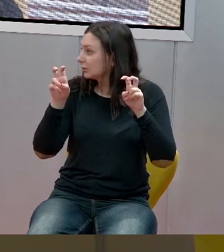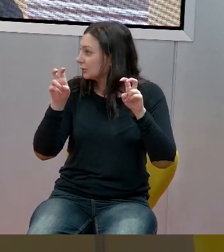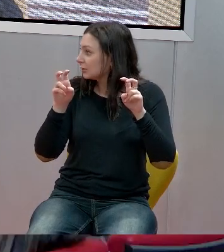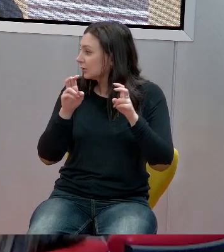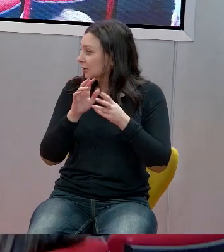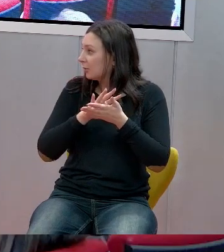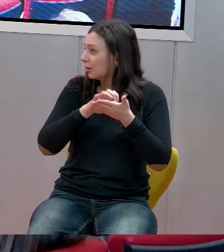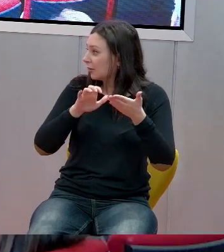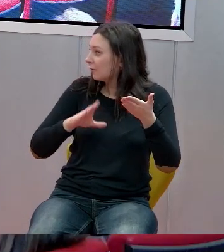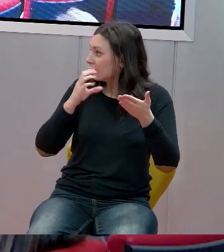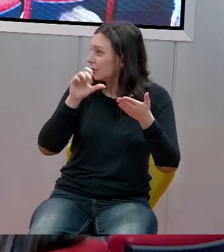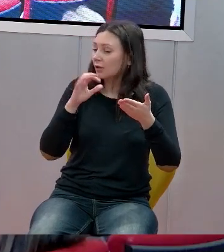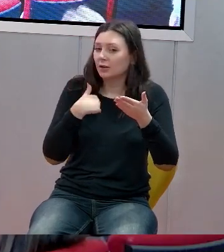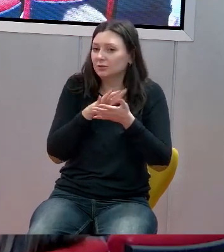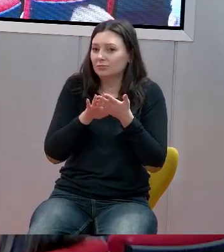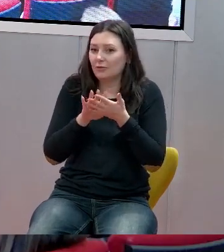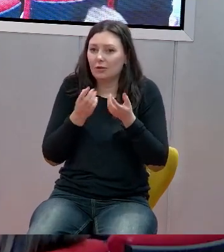informe CAS?